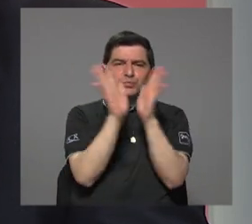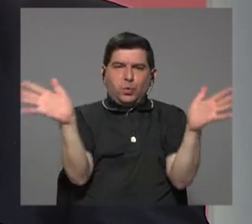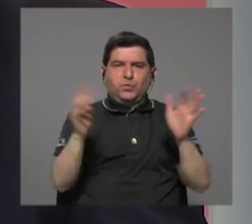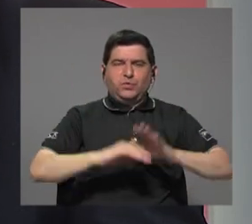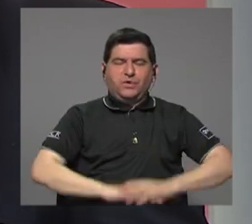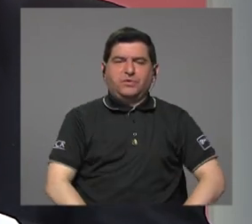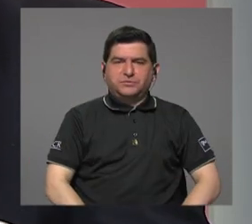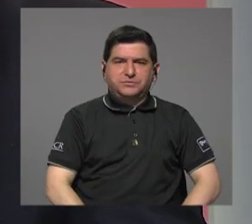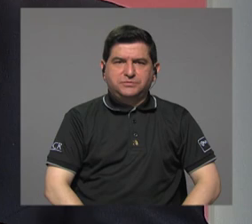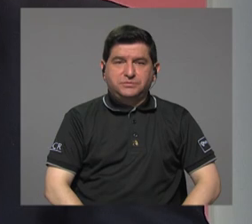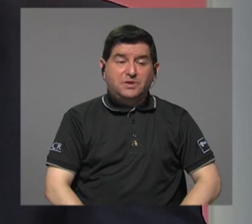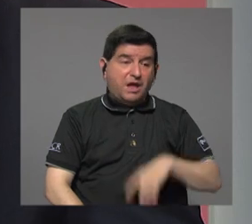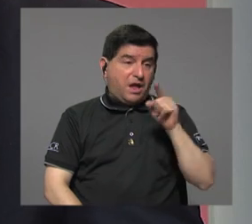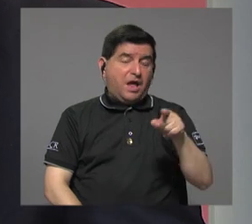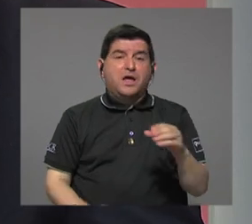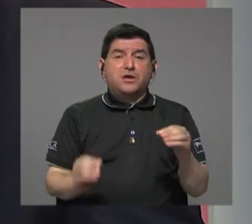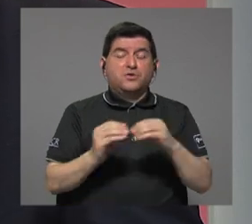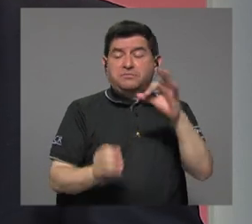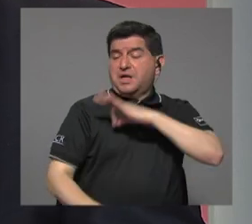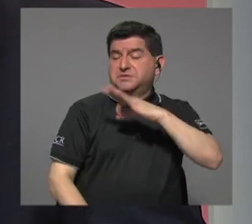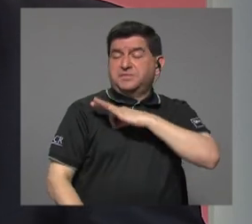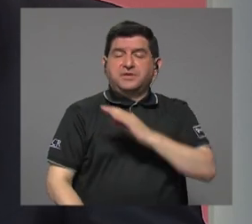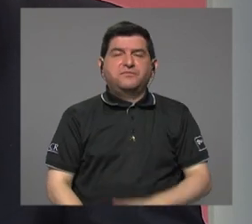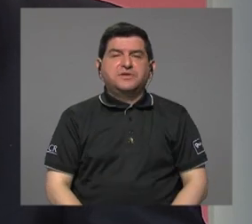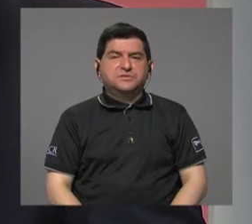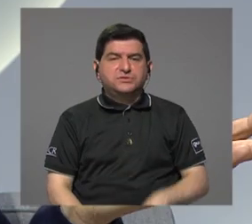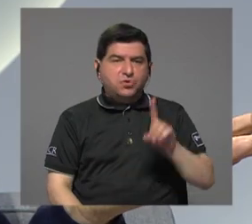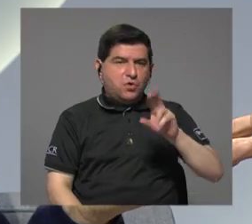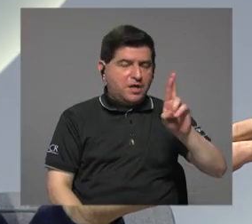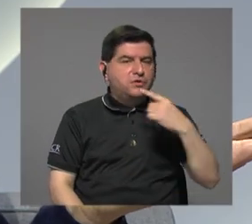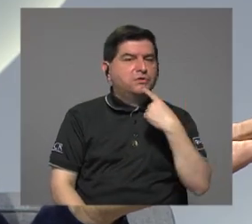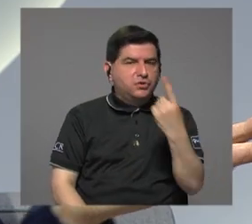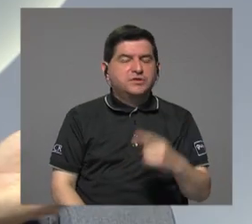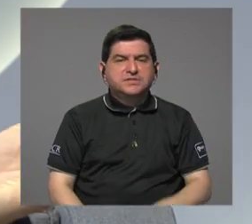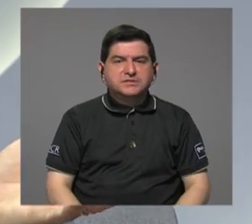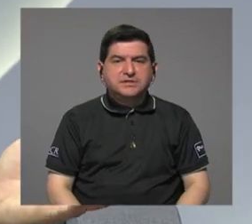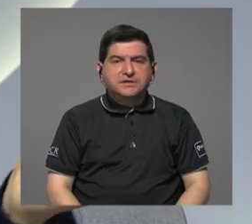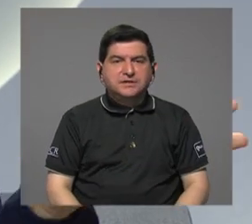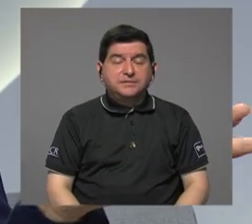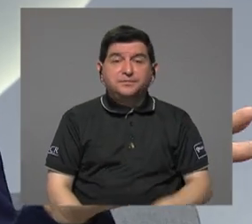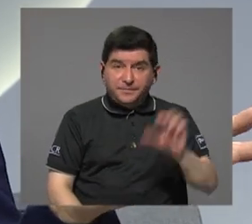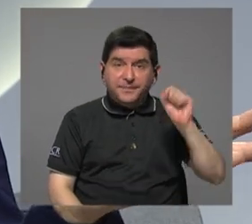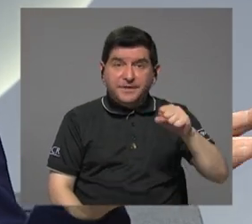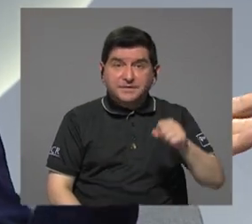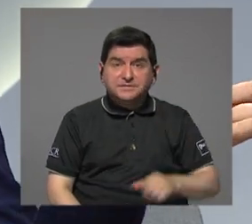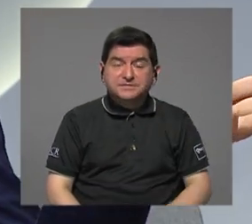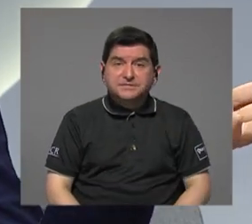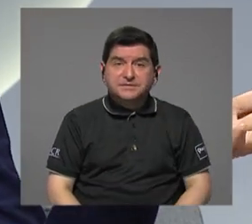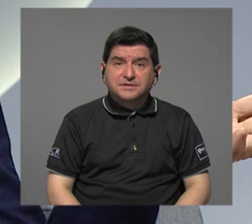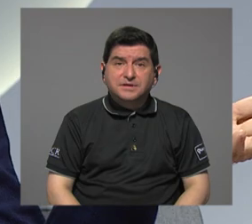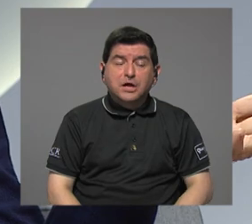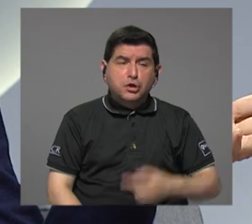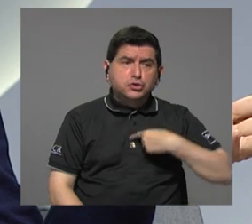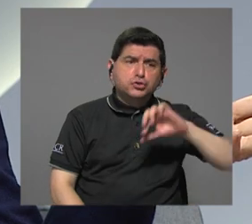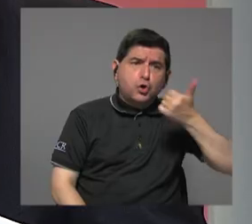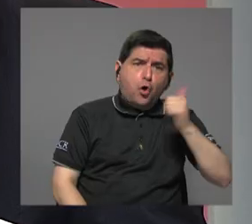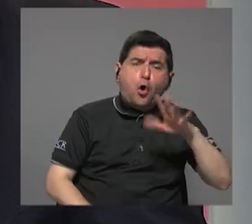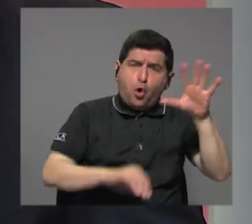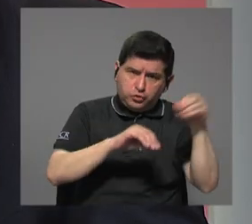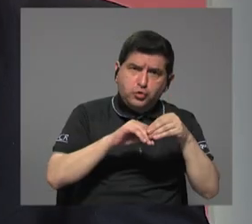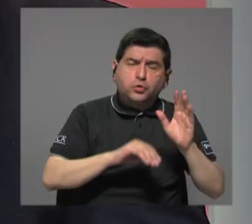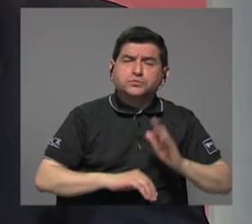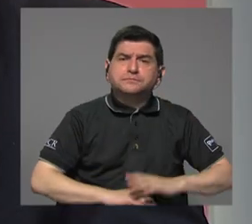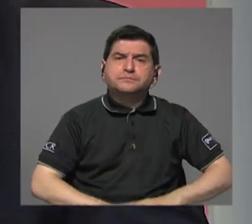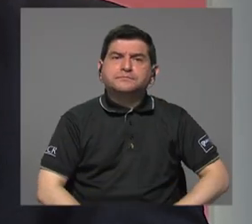que son mucho más rentables que este es el doctor pero yo voy a señalar otros más cada